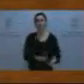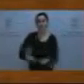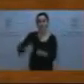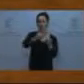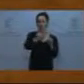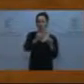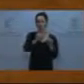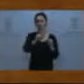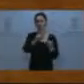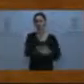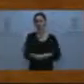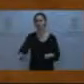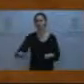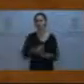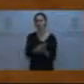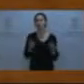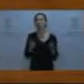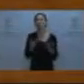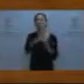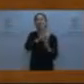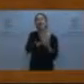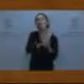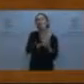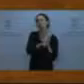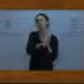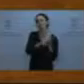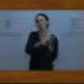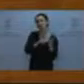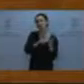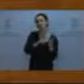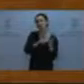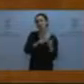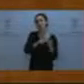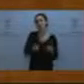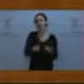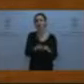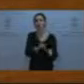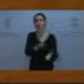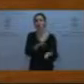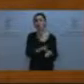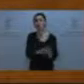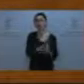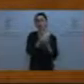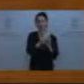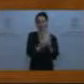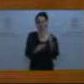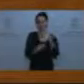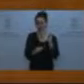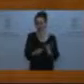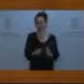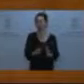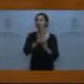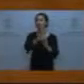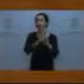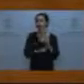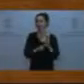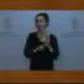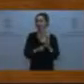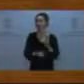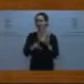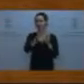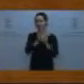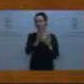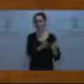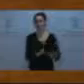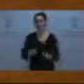del menor los siguientes reglamentos, como así se recoge en el mismo. Reglamento de la Ley de Protección de